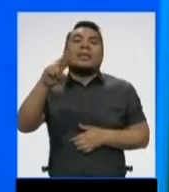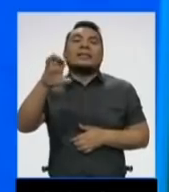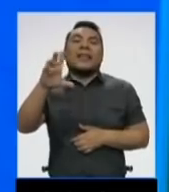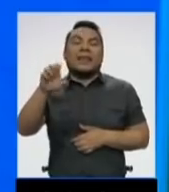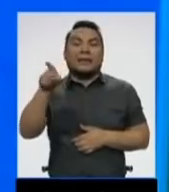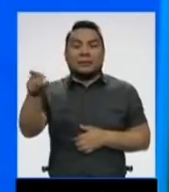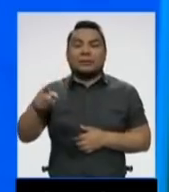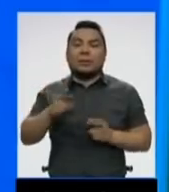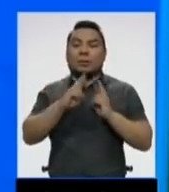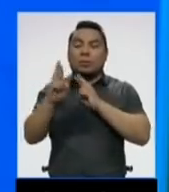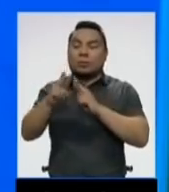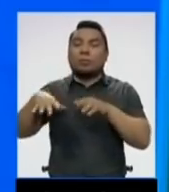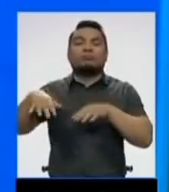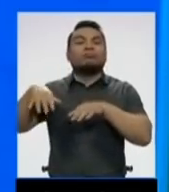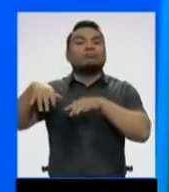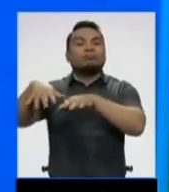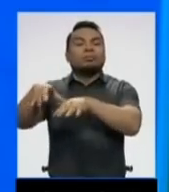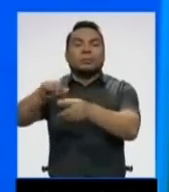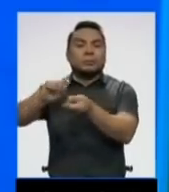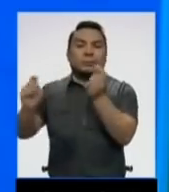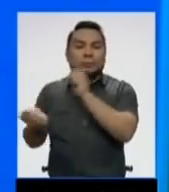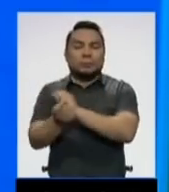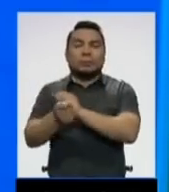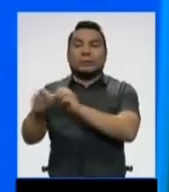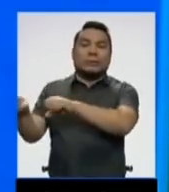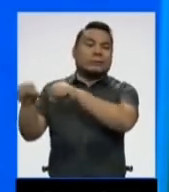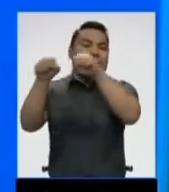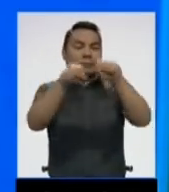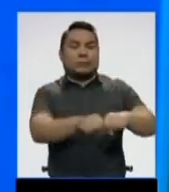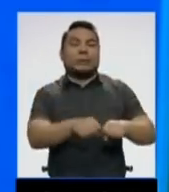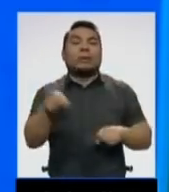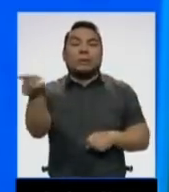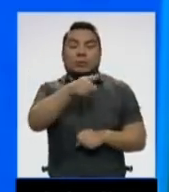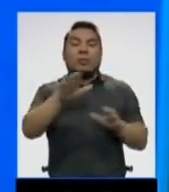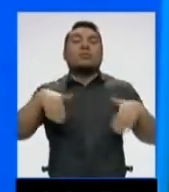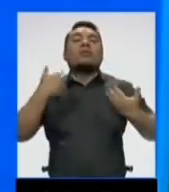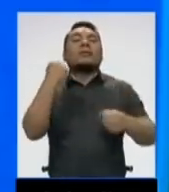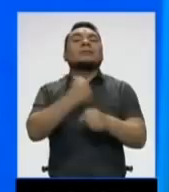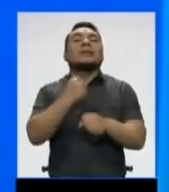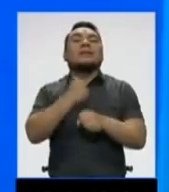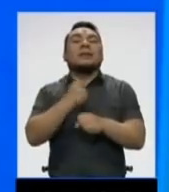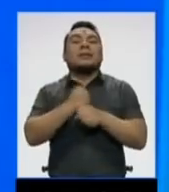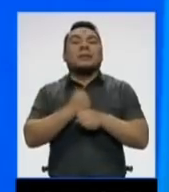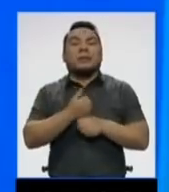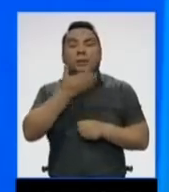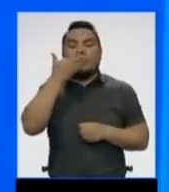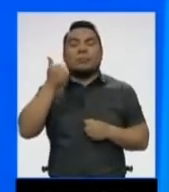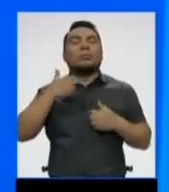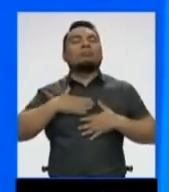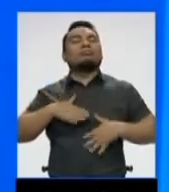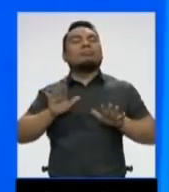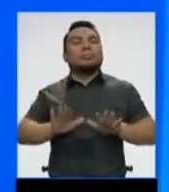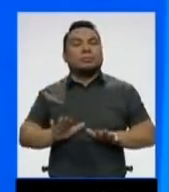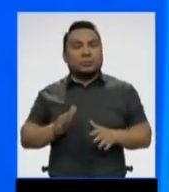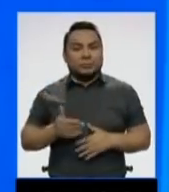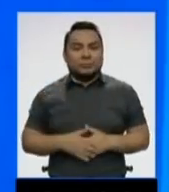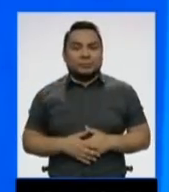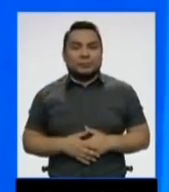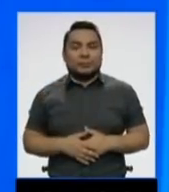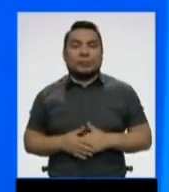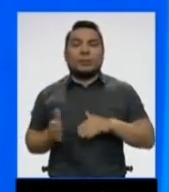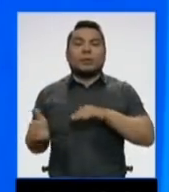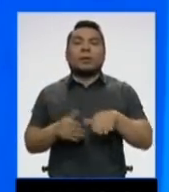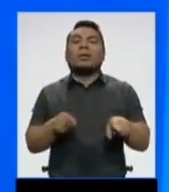hacer eso también. Luego formalizarlos y de esa manera ellos puedan trabajar con bastante comodidad. Y